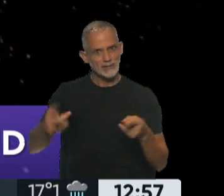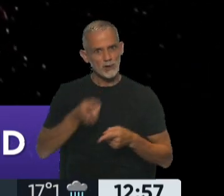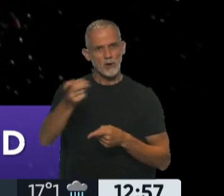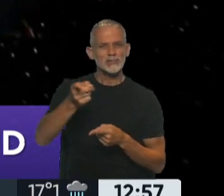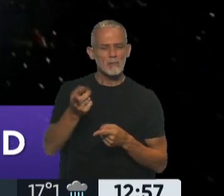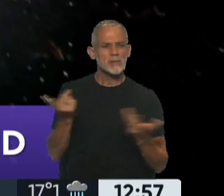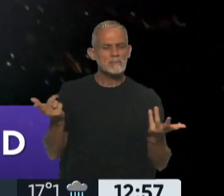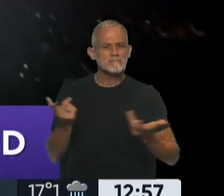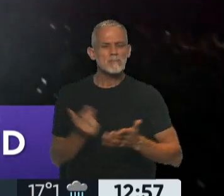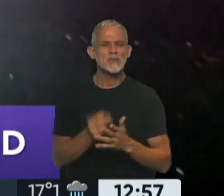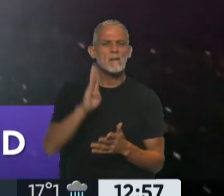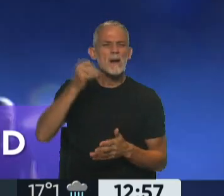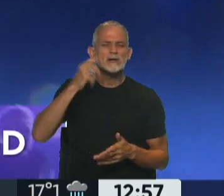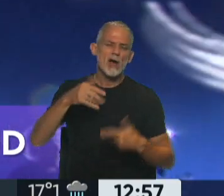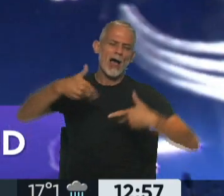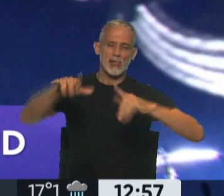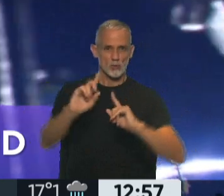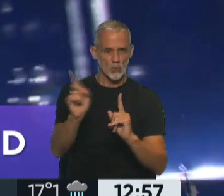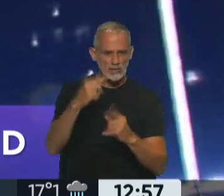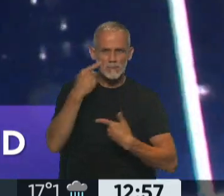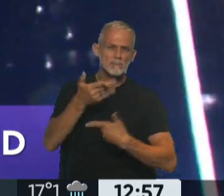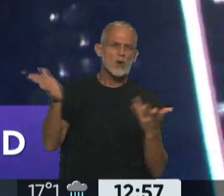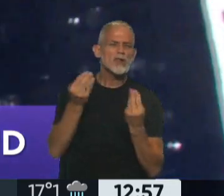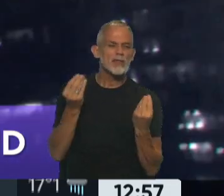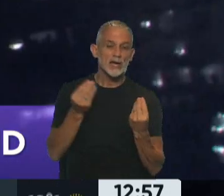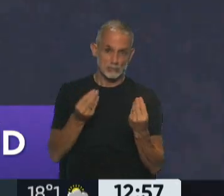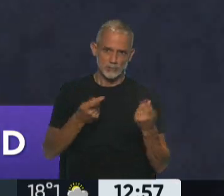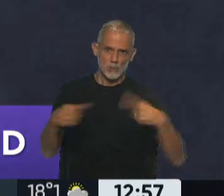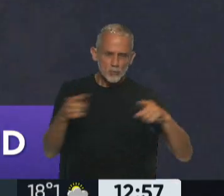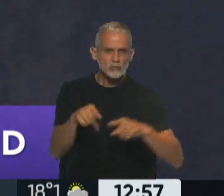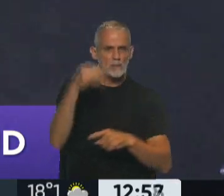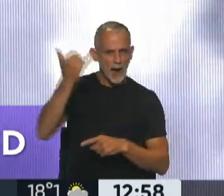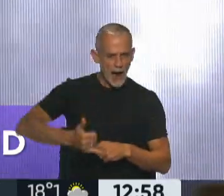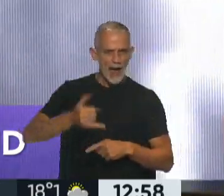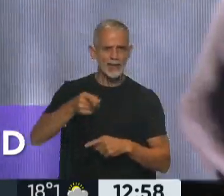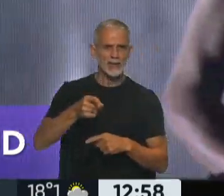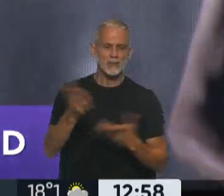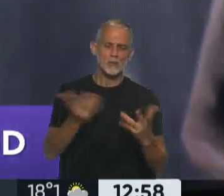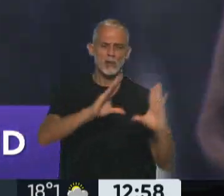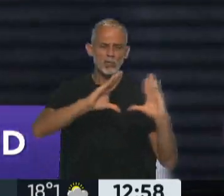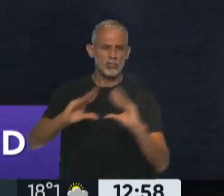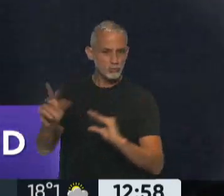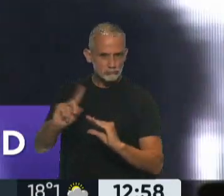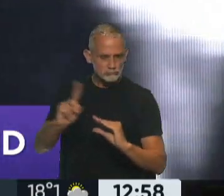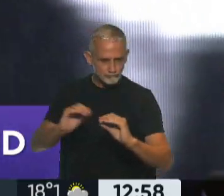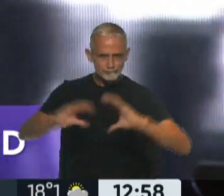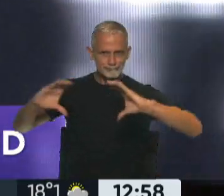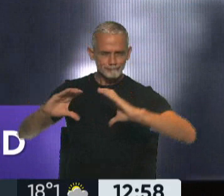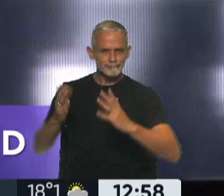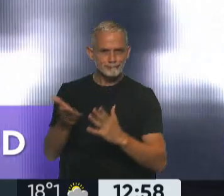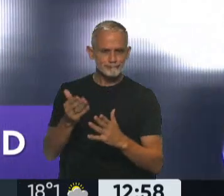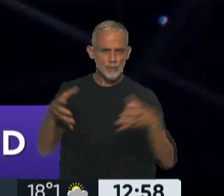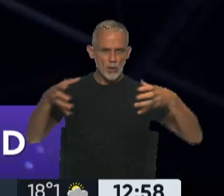son inofensivos Babasónicos, vienen a mostrar que el rock pop está más vivo que nunca. La banda